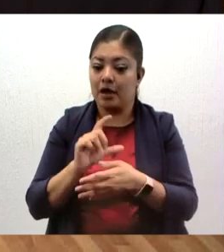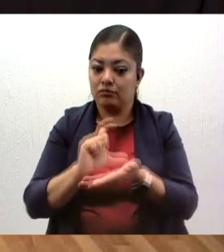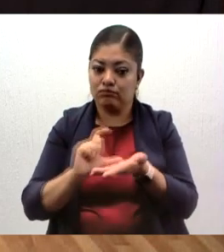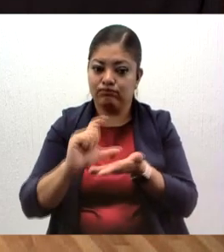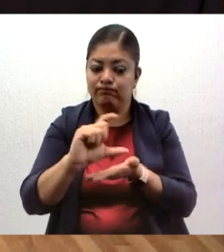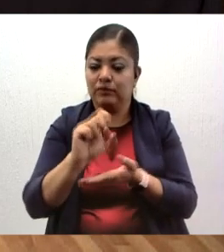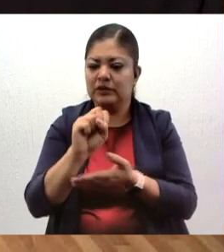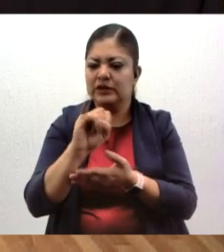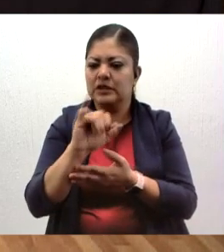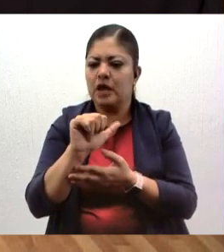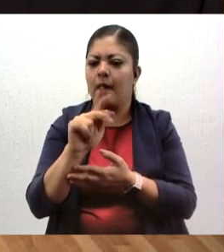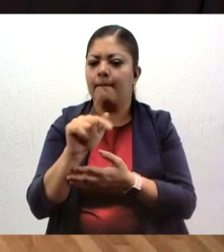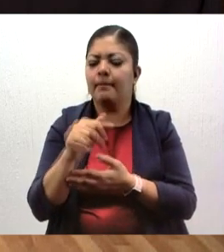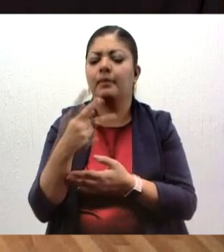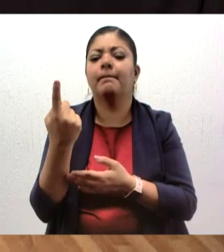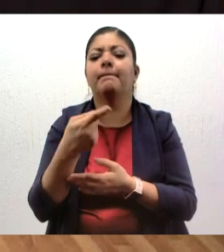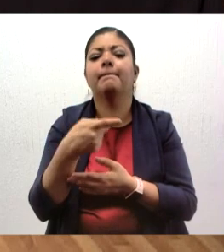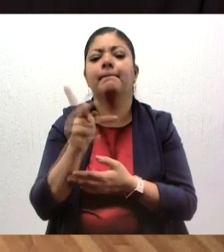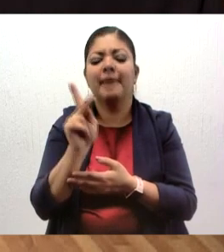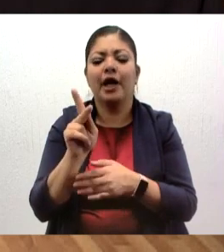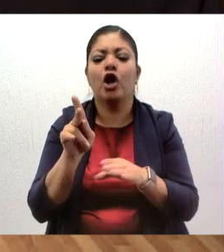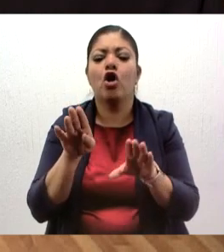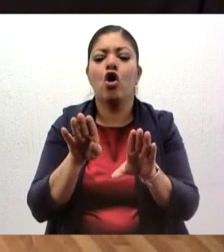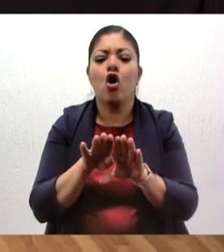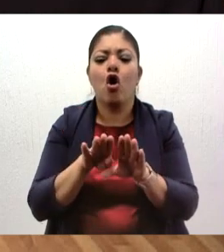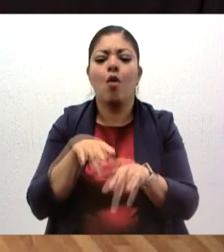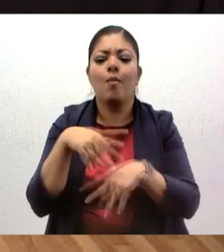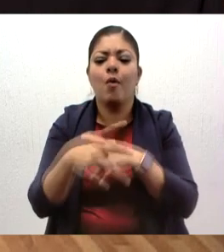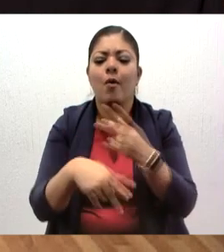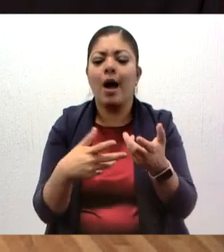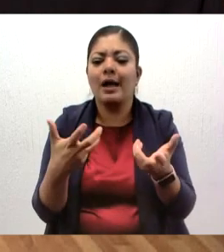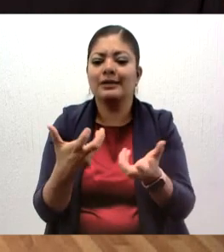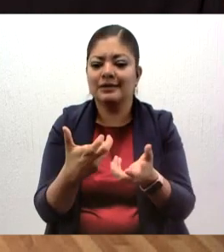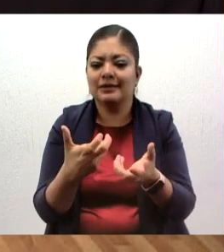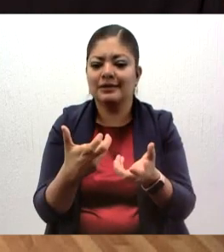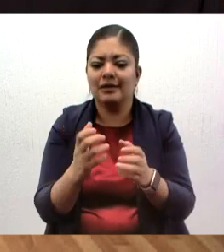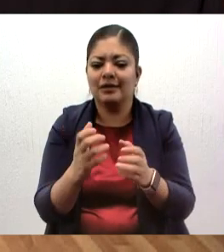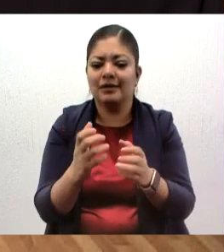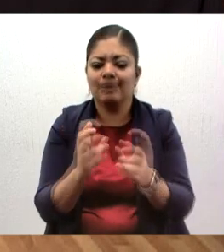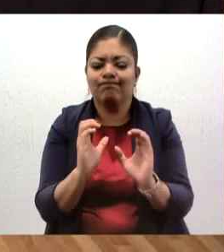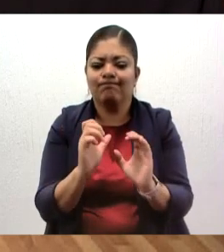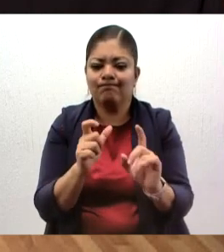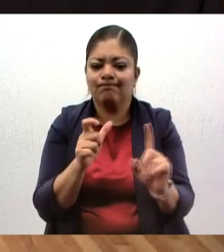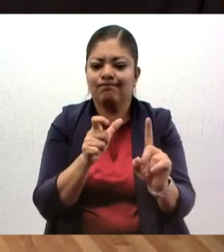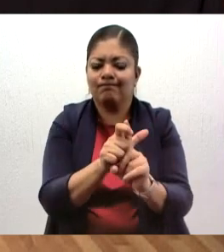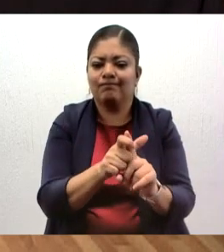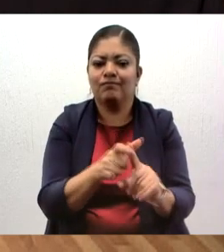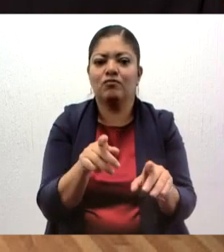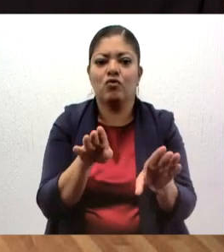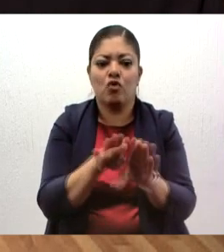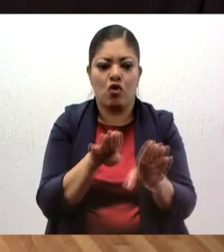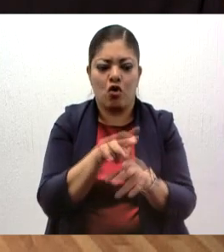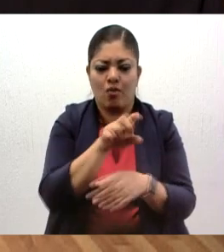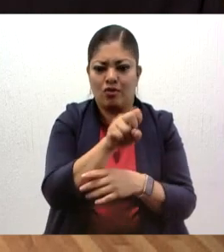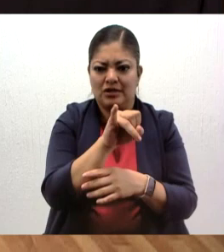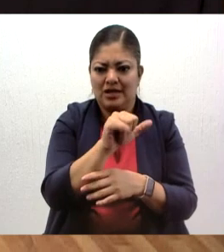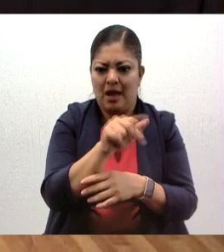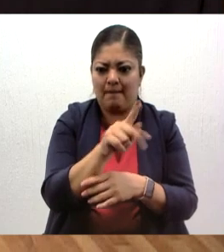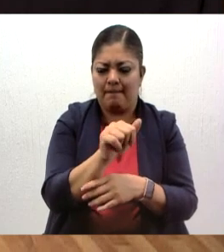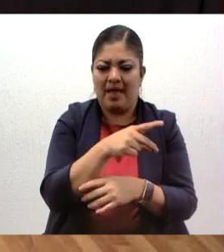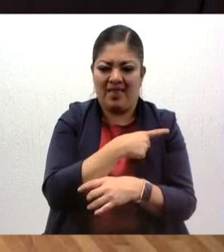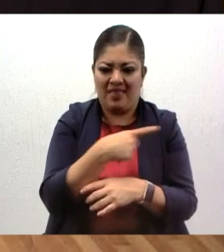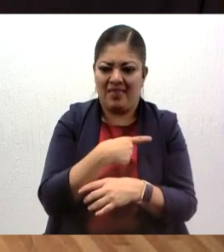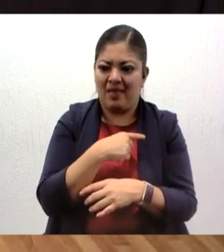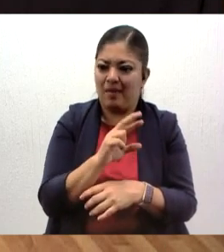van a hacer o cómo van a blindar para que eh pueda tener ese el ciapa responda antes de que termine tanto la